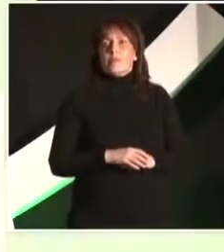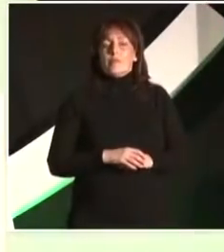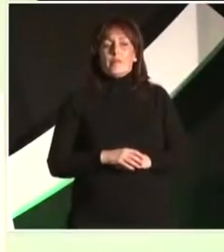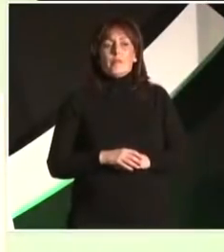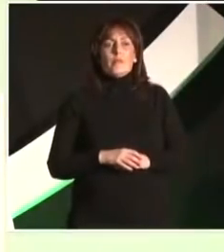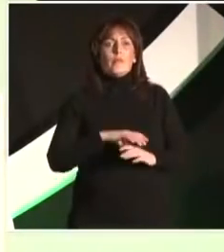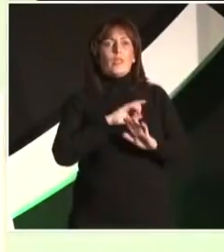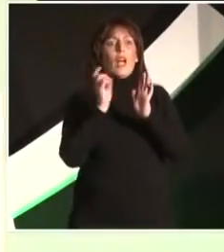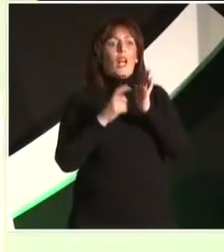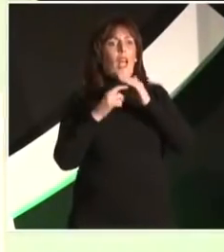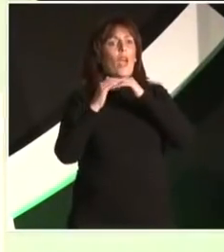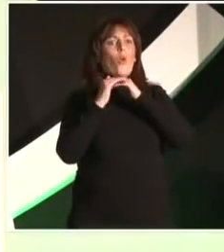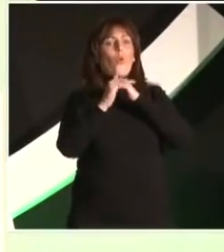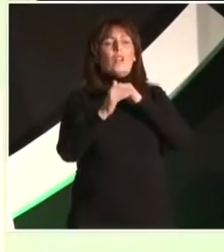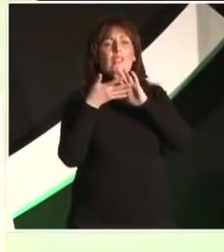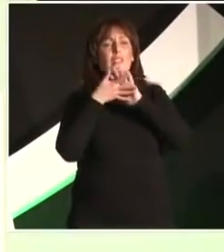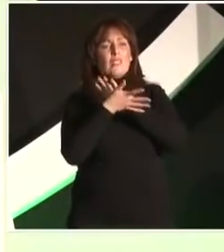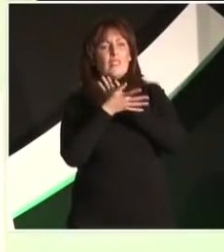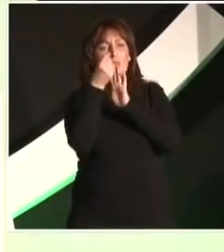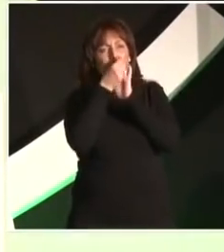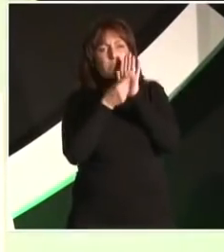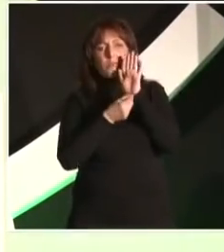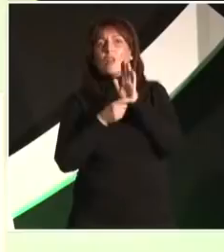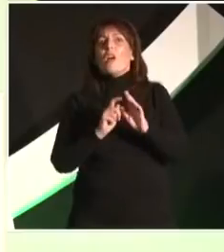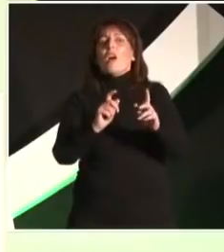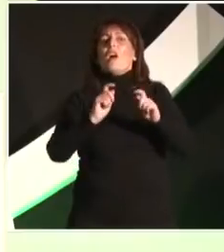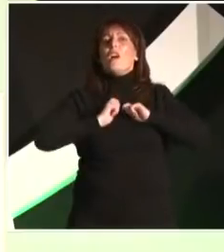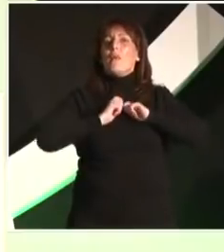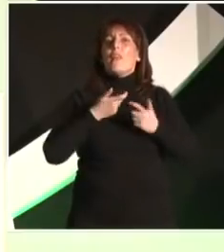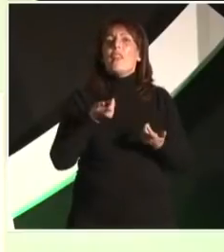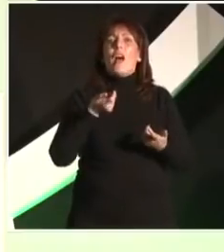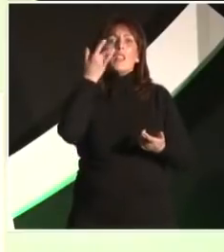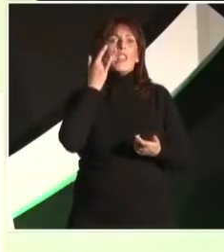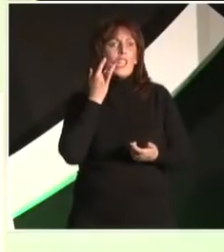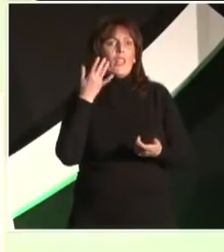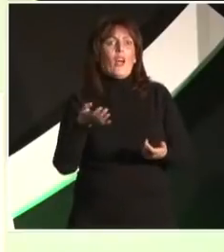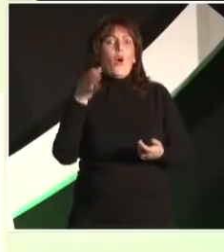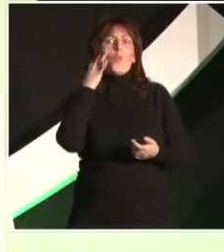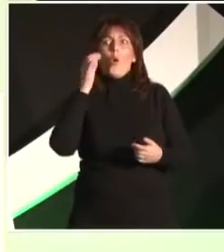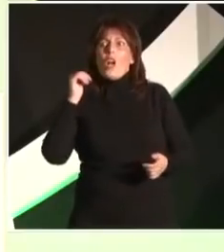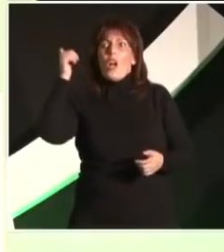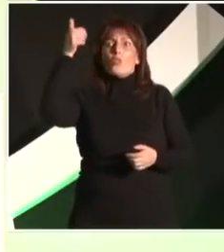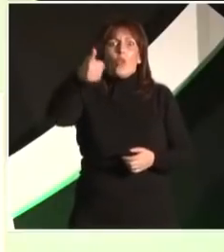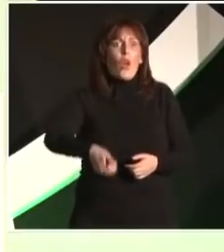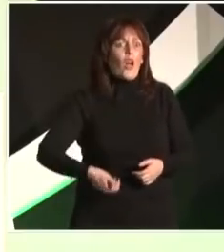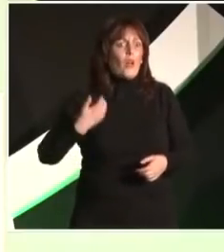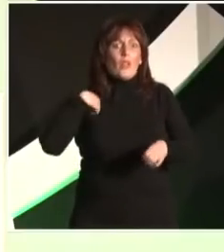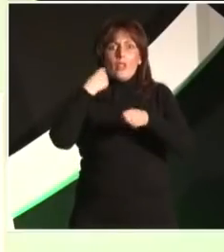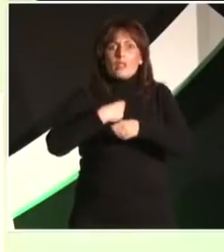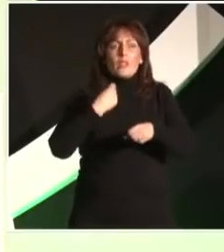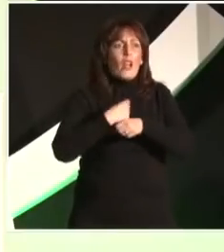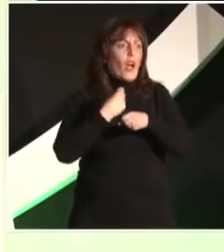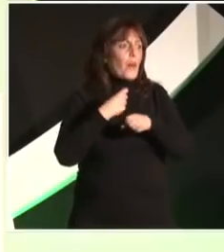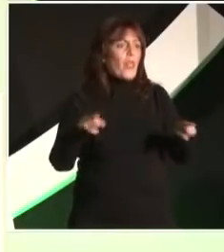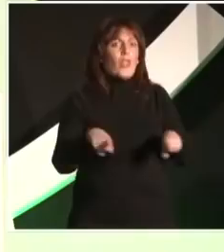Que una ley de igualdad debe garantizar la dignidad de las mujeres que llevan toda la vida contribuyendo a pesar de que